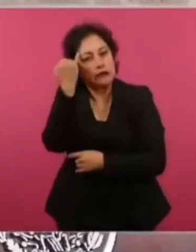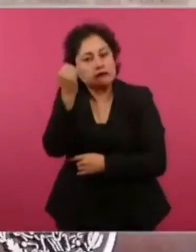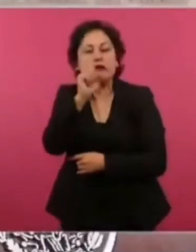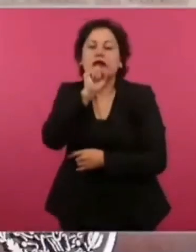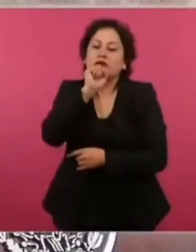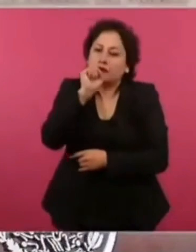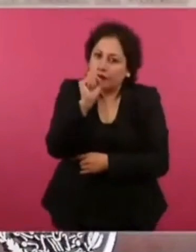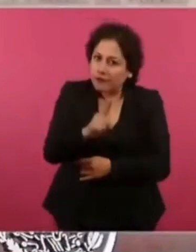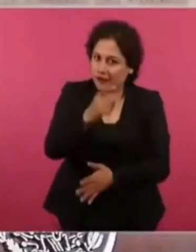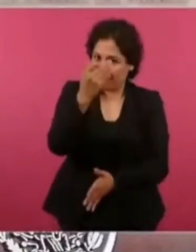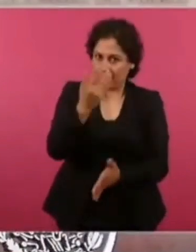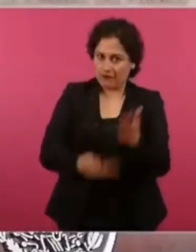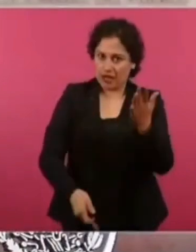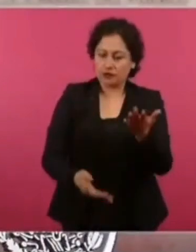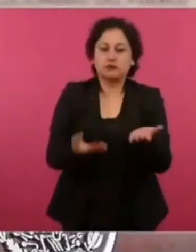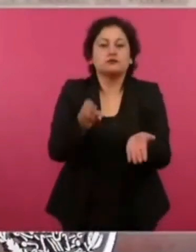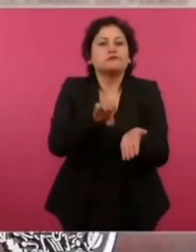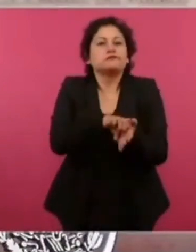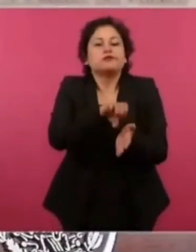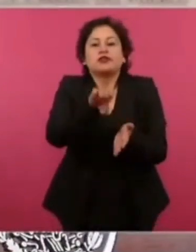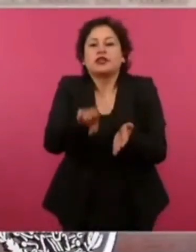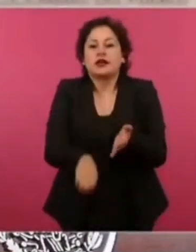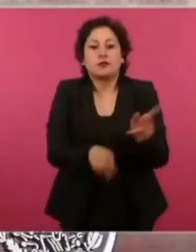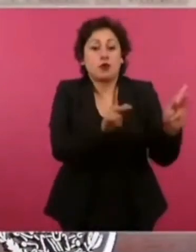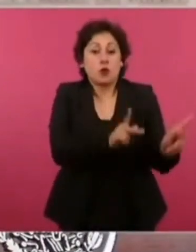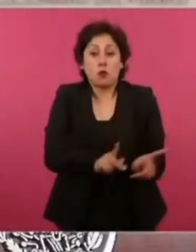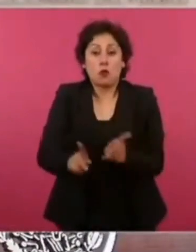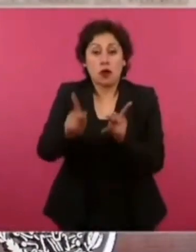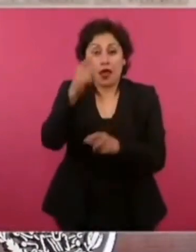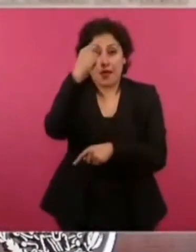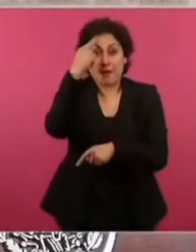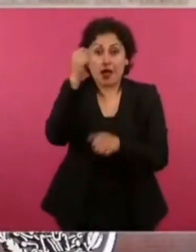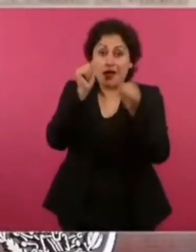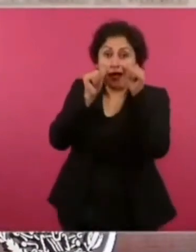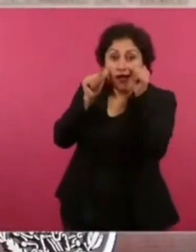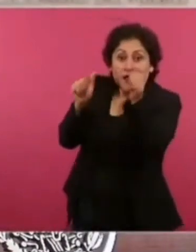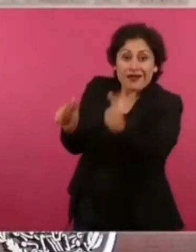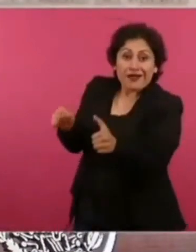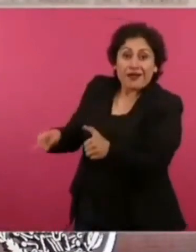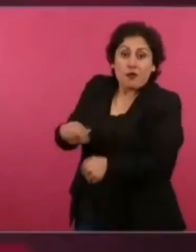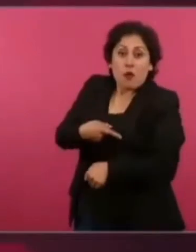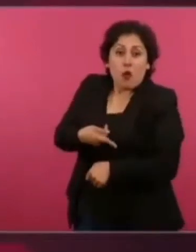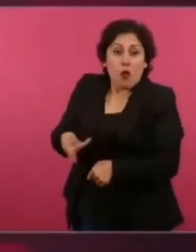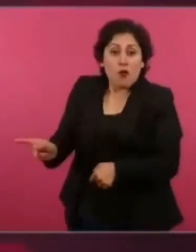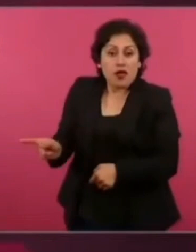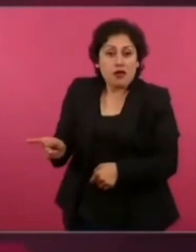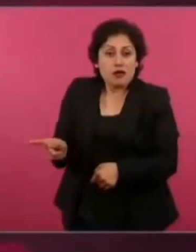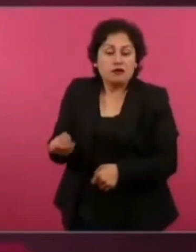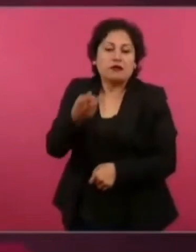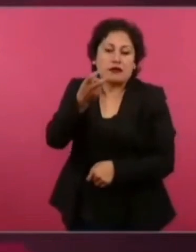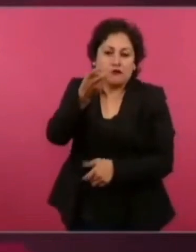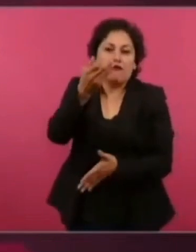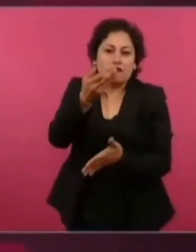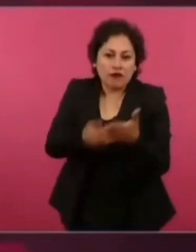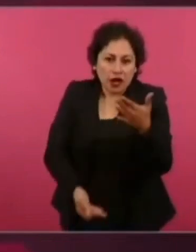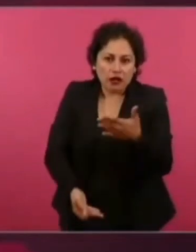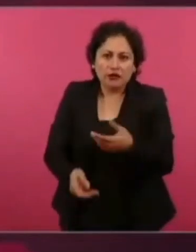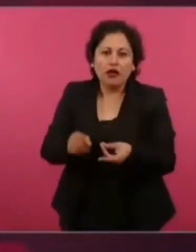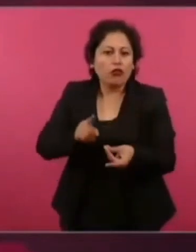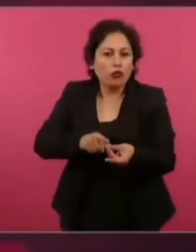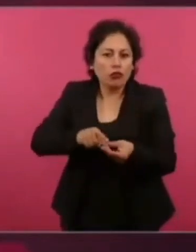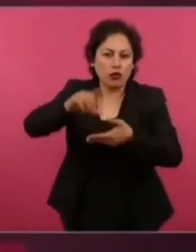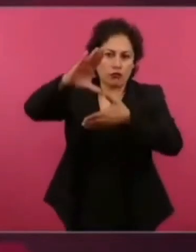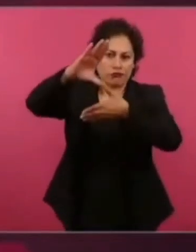Hace falta un plan para combatir la pobreza en América,